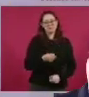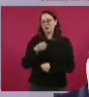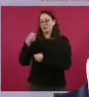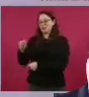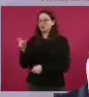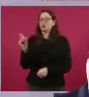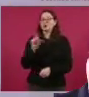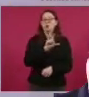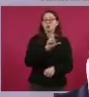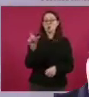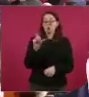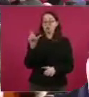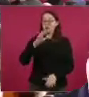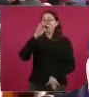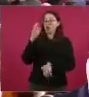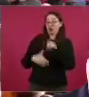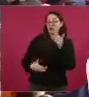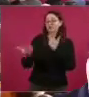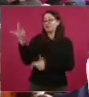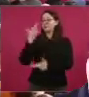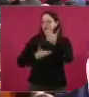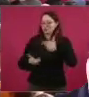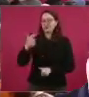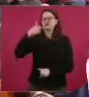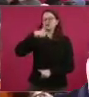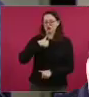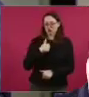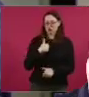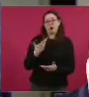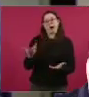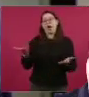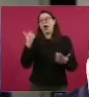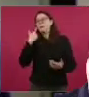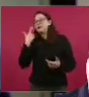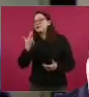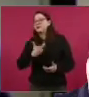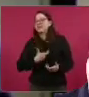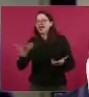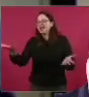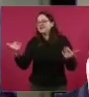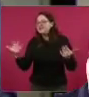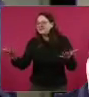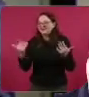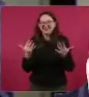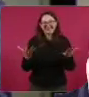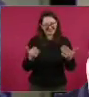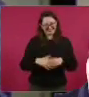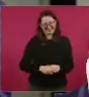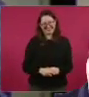con todas las medallas para que reciban un homenaje.